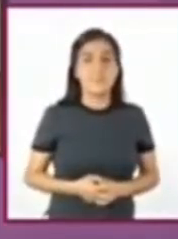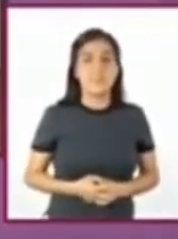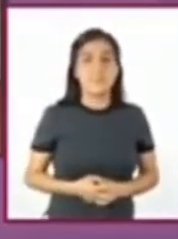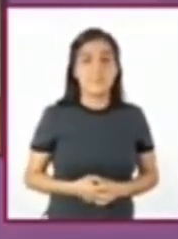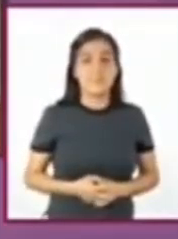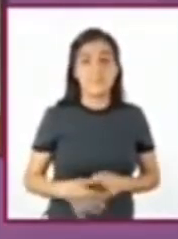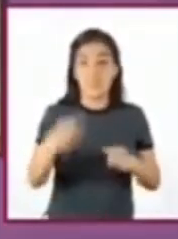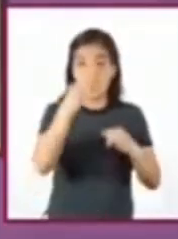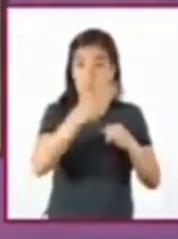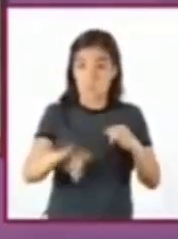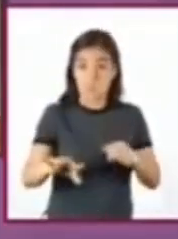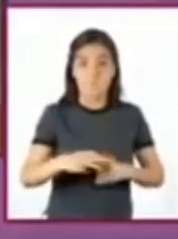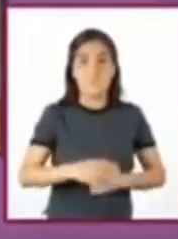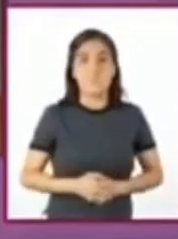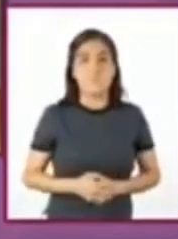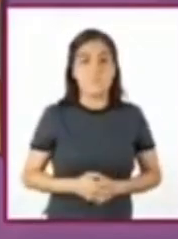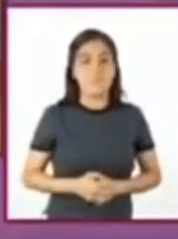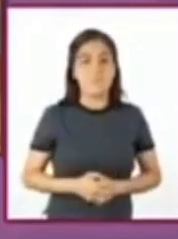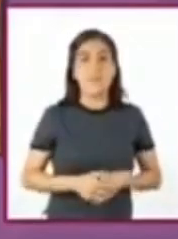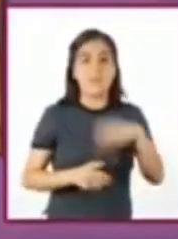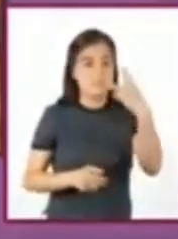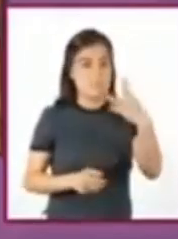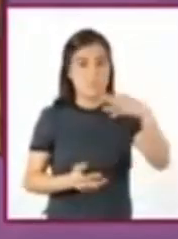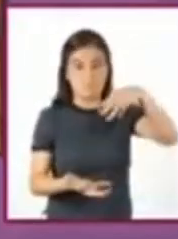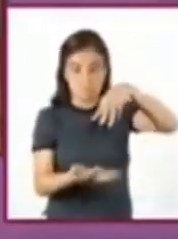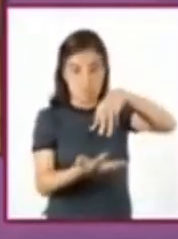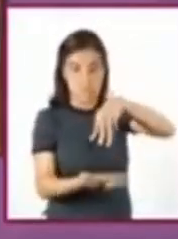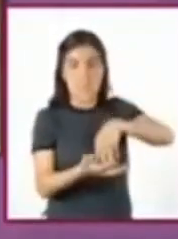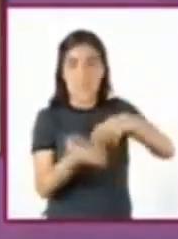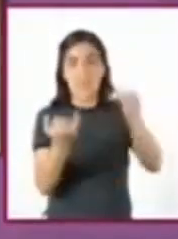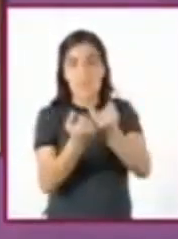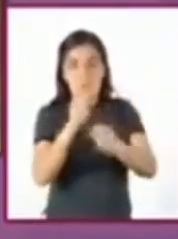Al final terminaremos con 3 LEDs conectados en serie.